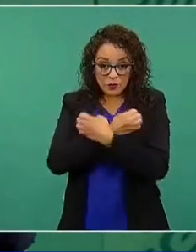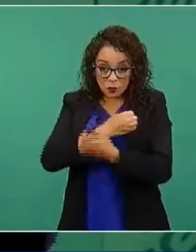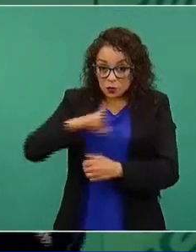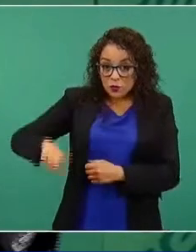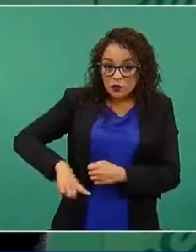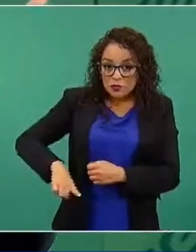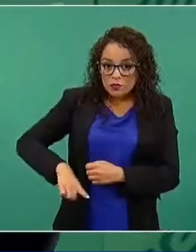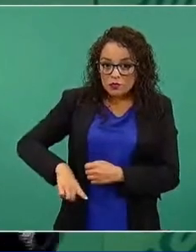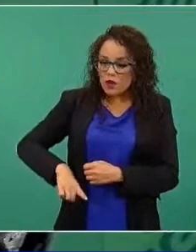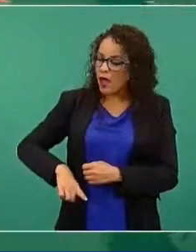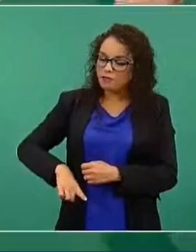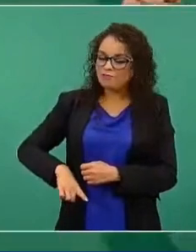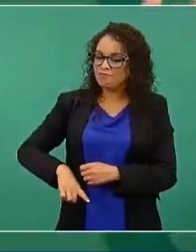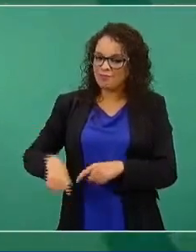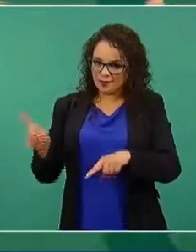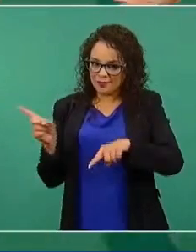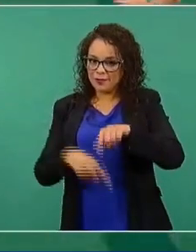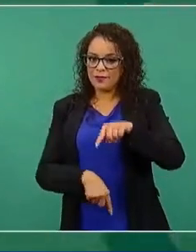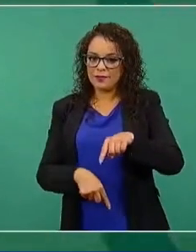para que